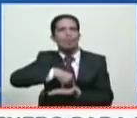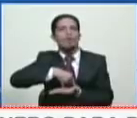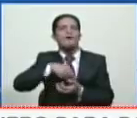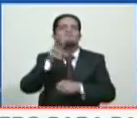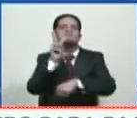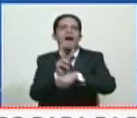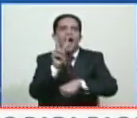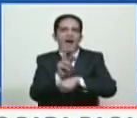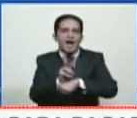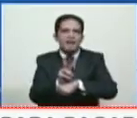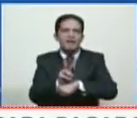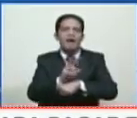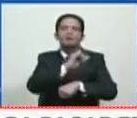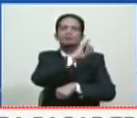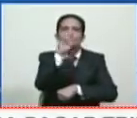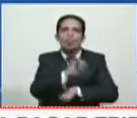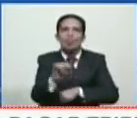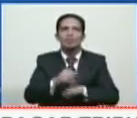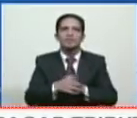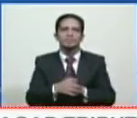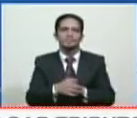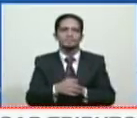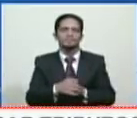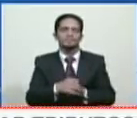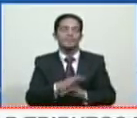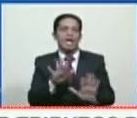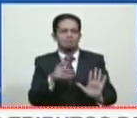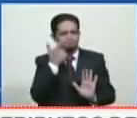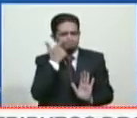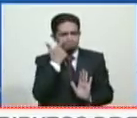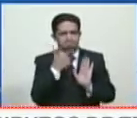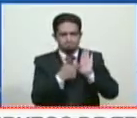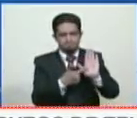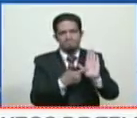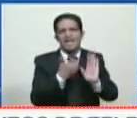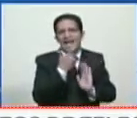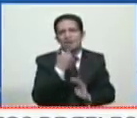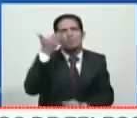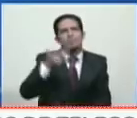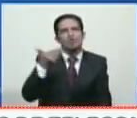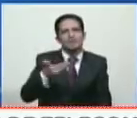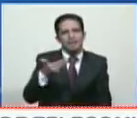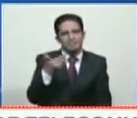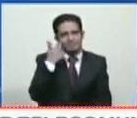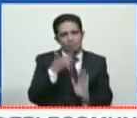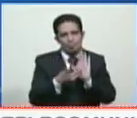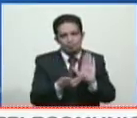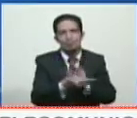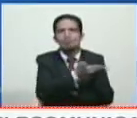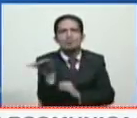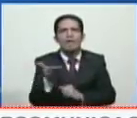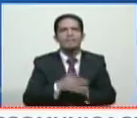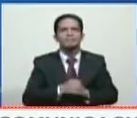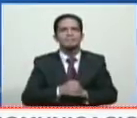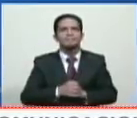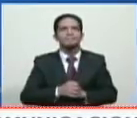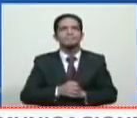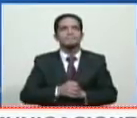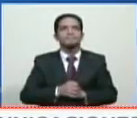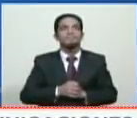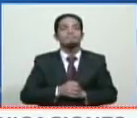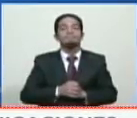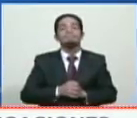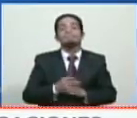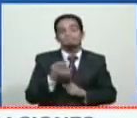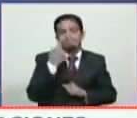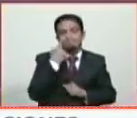Vargas, Zulia. Y hay un elemento muy importante que luego queremos conversar brevemente con ustedes, y es el hecho de que tuvimos una gran